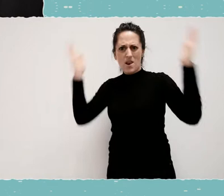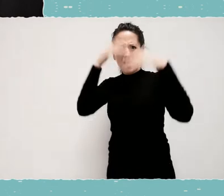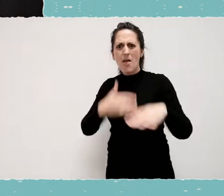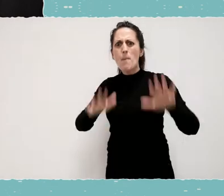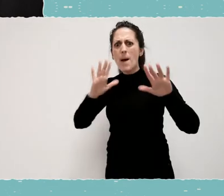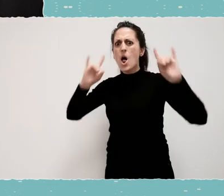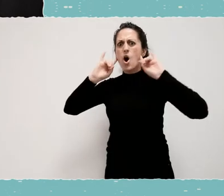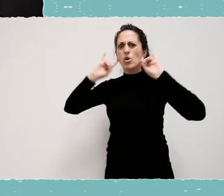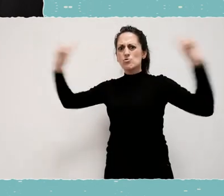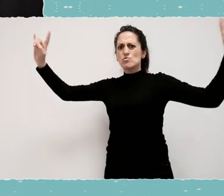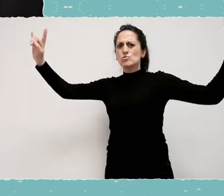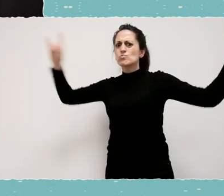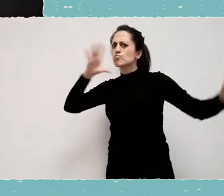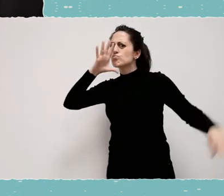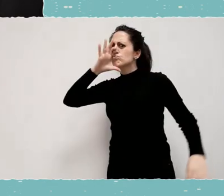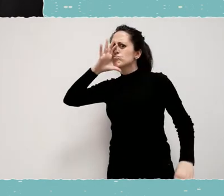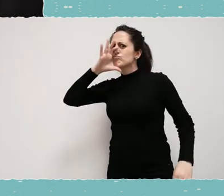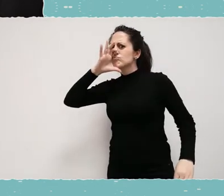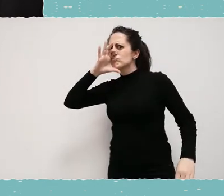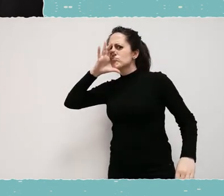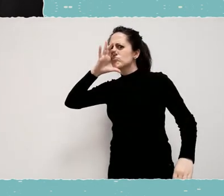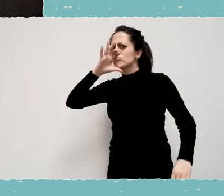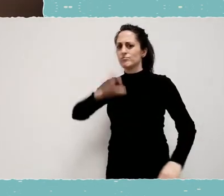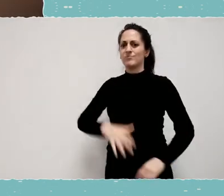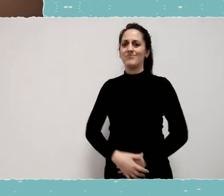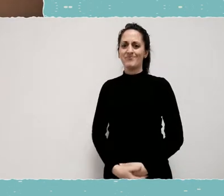Lamento non o botou, mas si un ronquido tremendo.